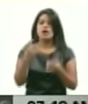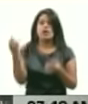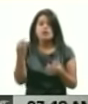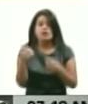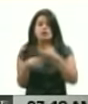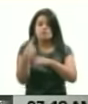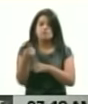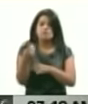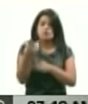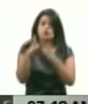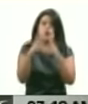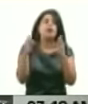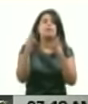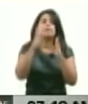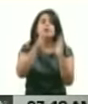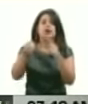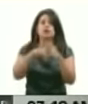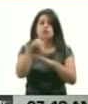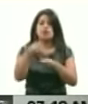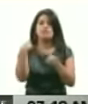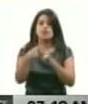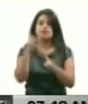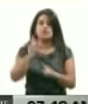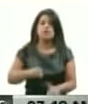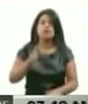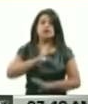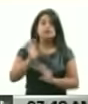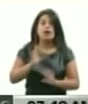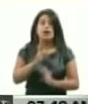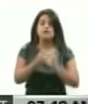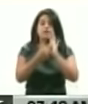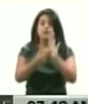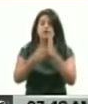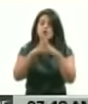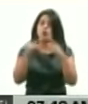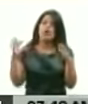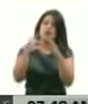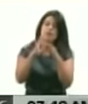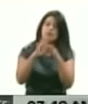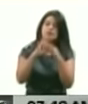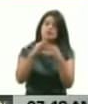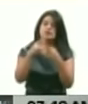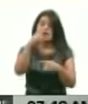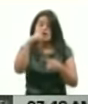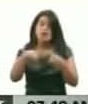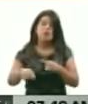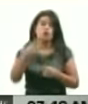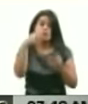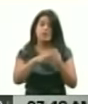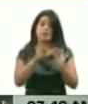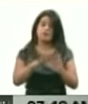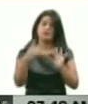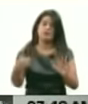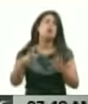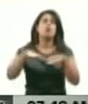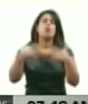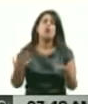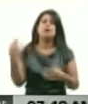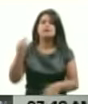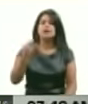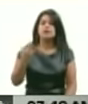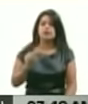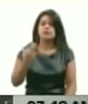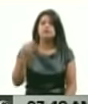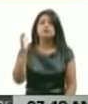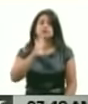Biblioteca Nacional, que conoces muchísimo de cultura y has hecho referencia a estos enlaces, lo que se ha hecho en el año nada más 2016. ¿Cuál es la realidad? ¿Se ha dejado de